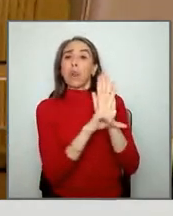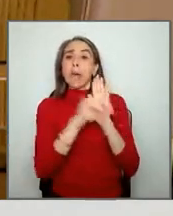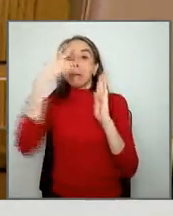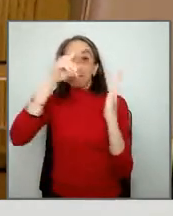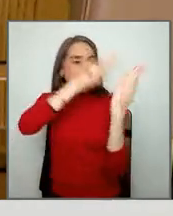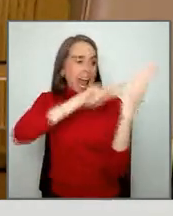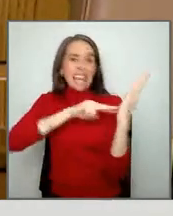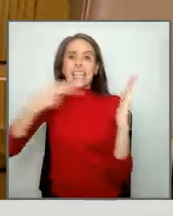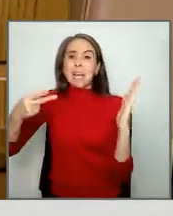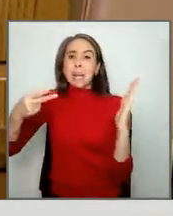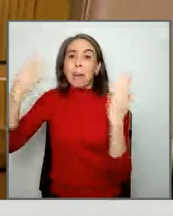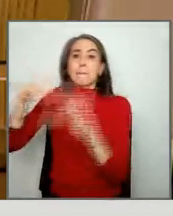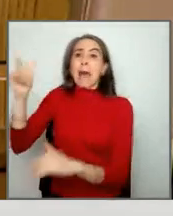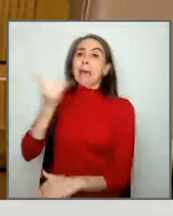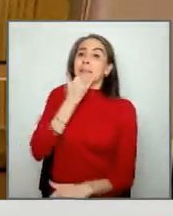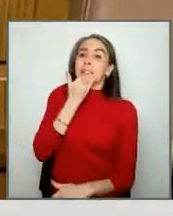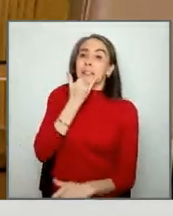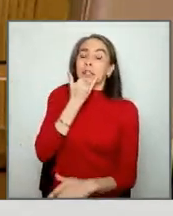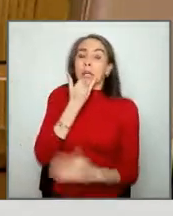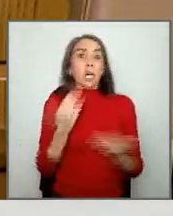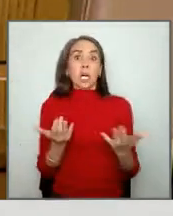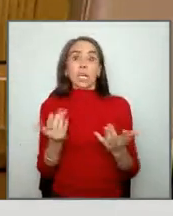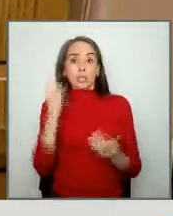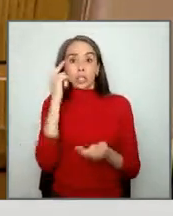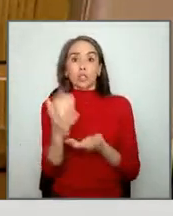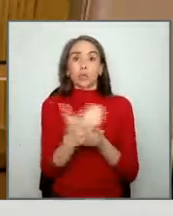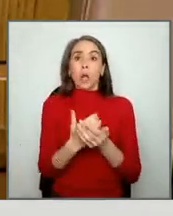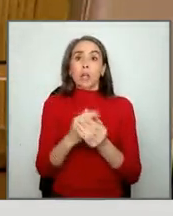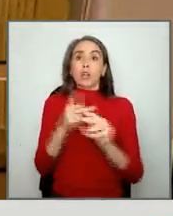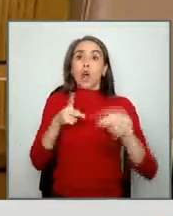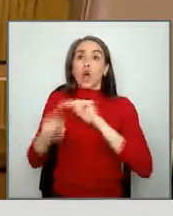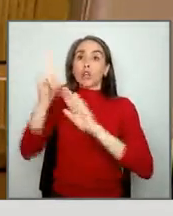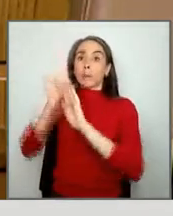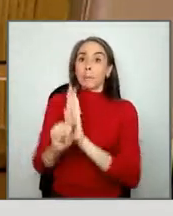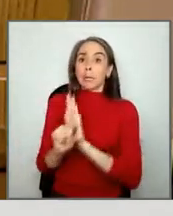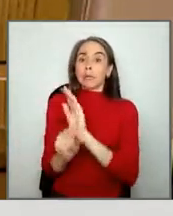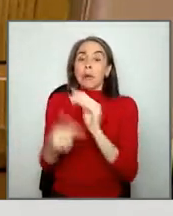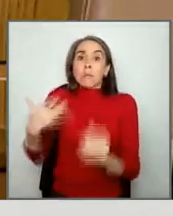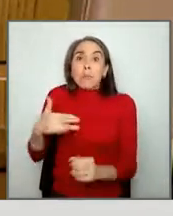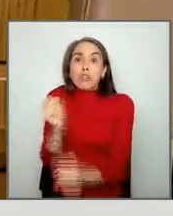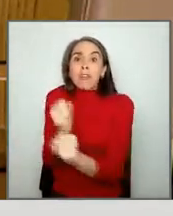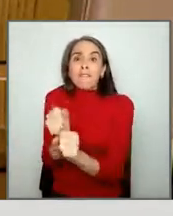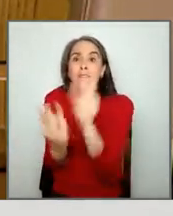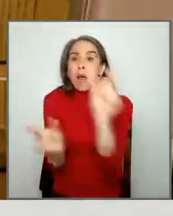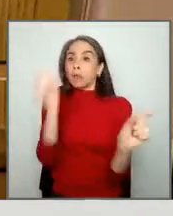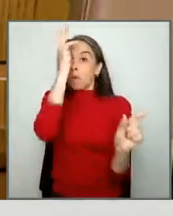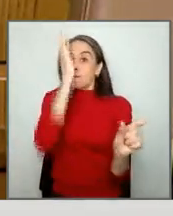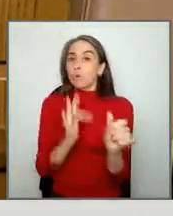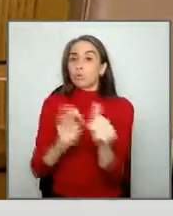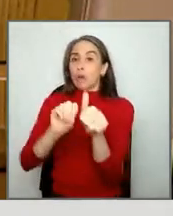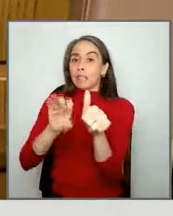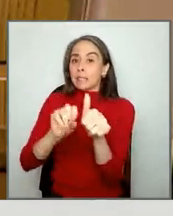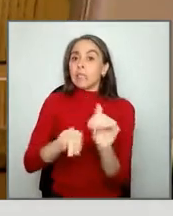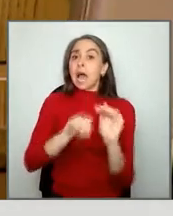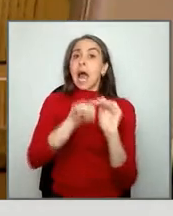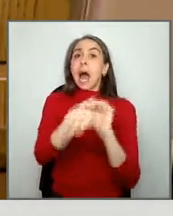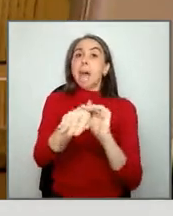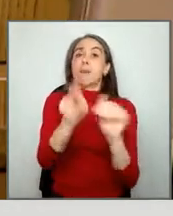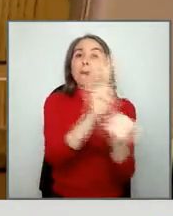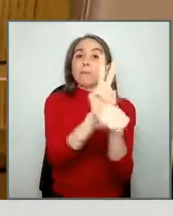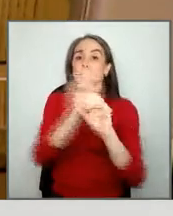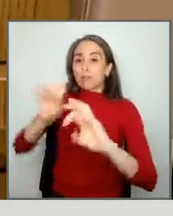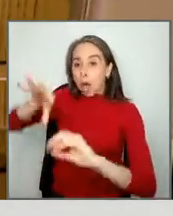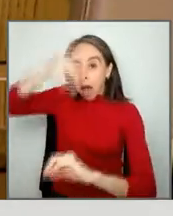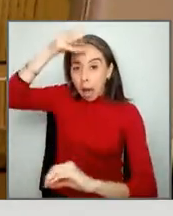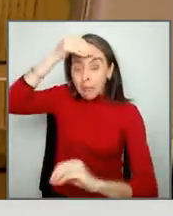una situación de desprotección salarial la importante labor que cumplen estos funcionarios en materia como en el apoyo de aprendizaje labores administrativas